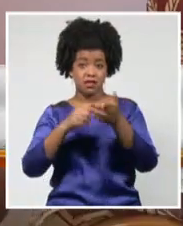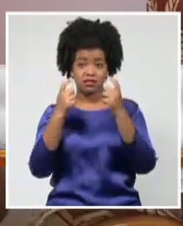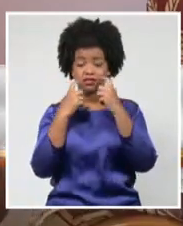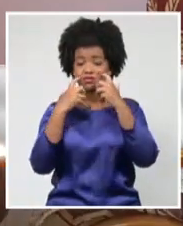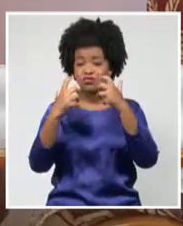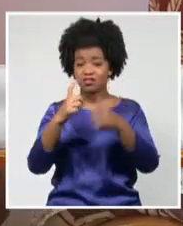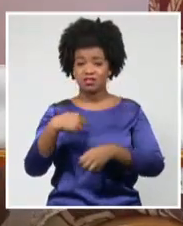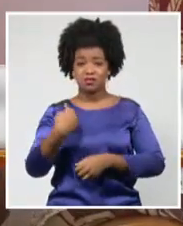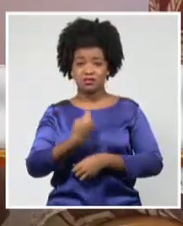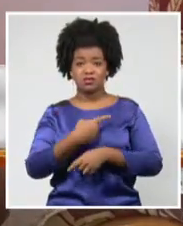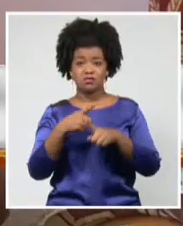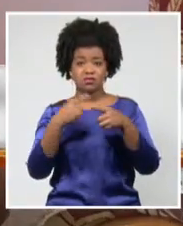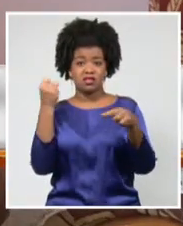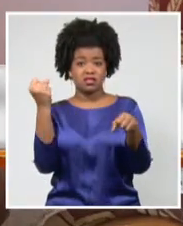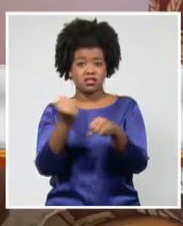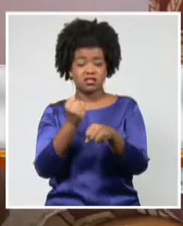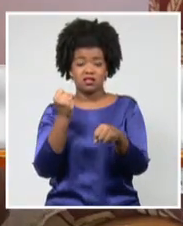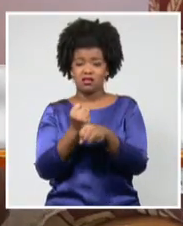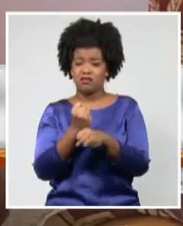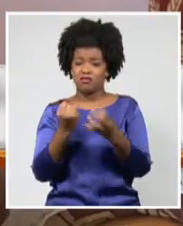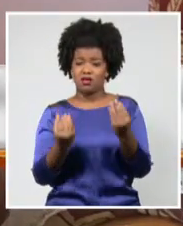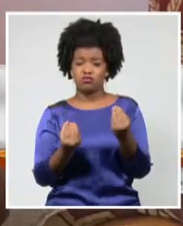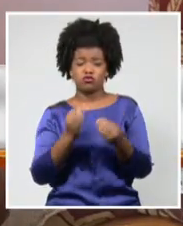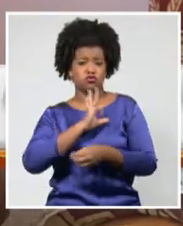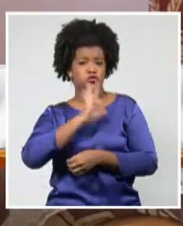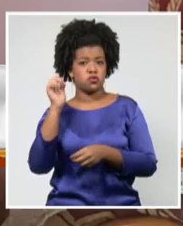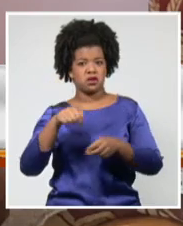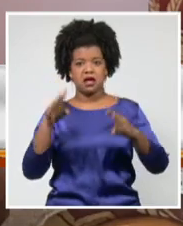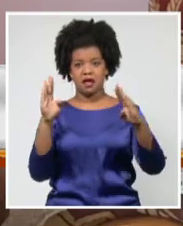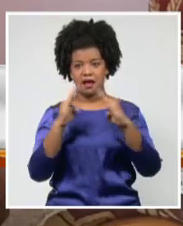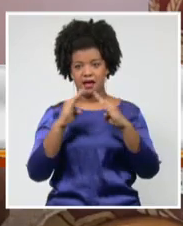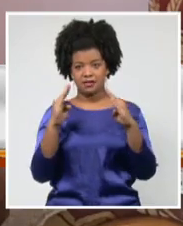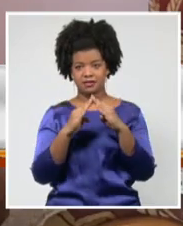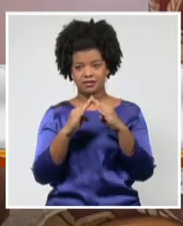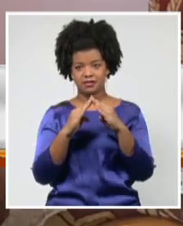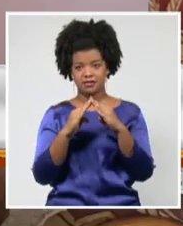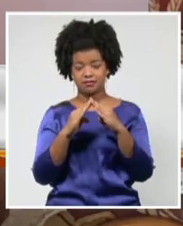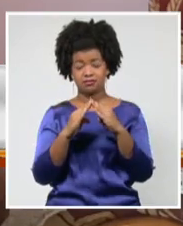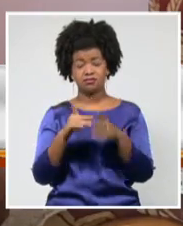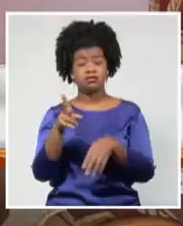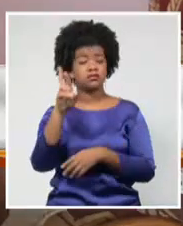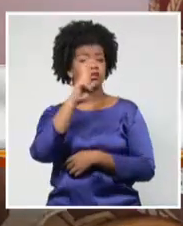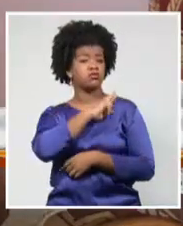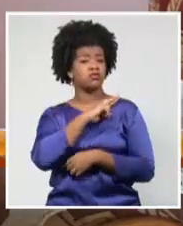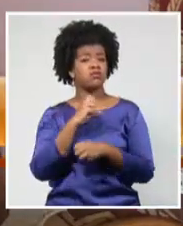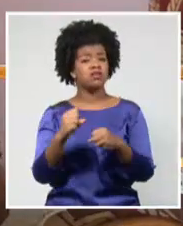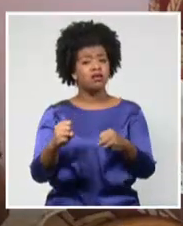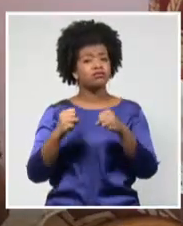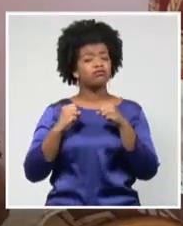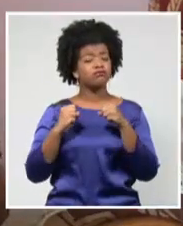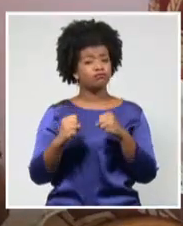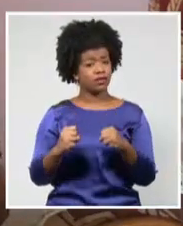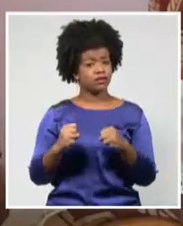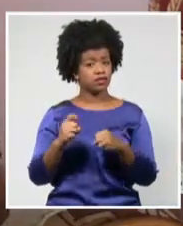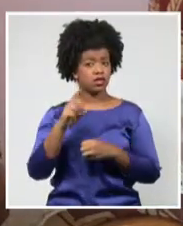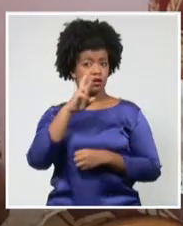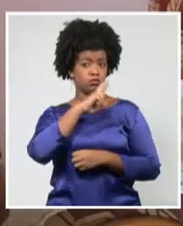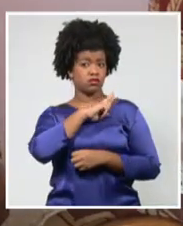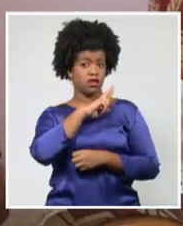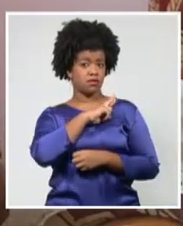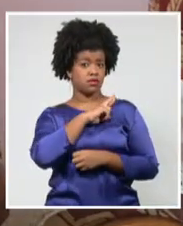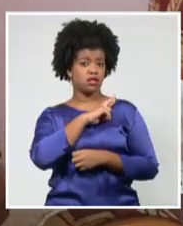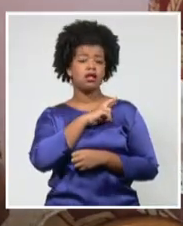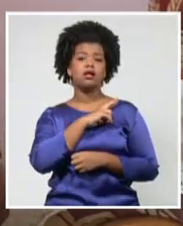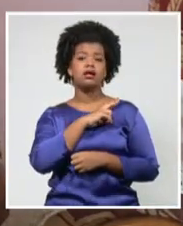mucho, casi nunca está en la casa, y que es una doble responsabilidad, no solo por ser